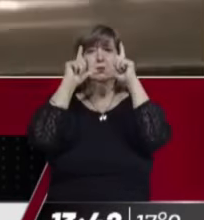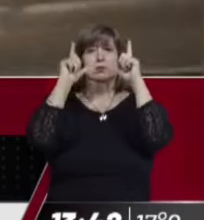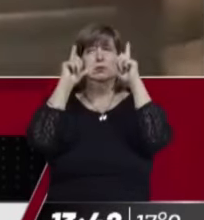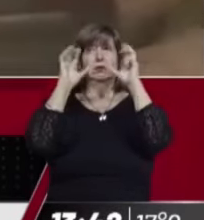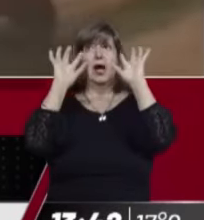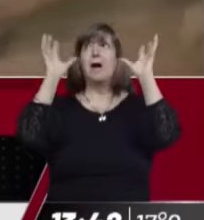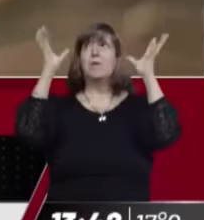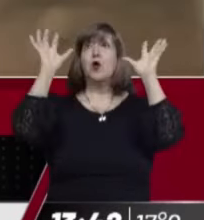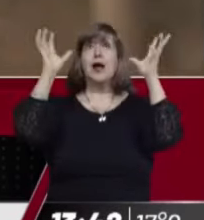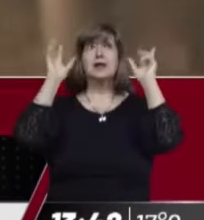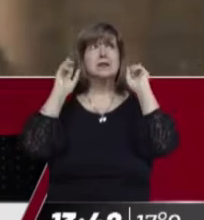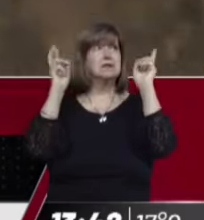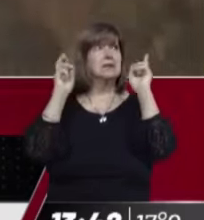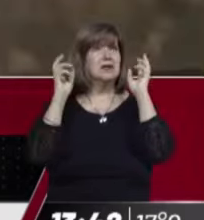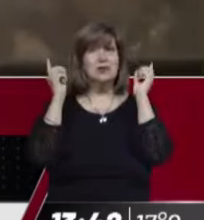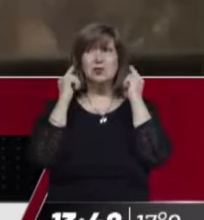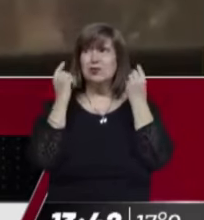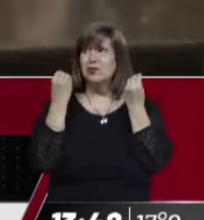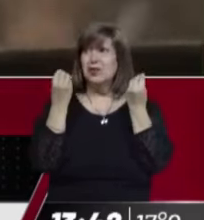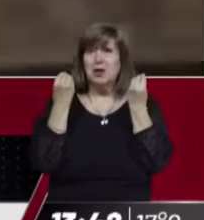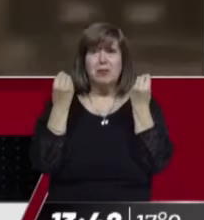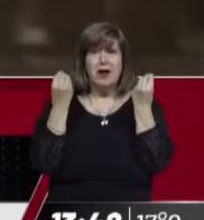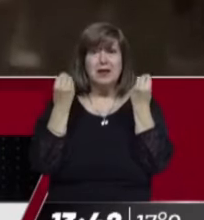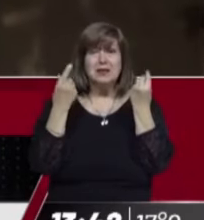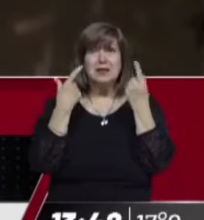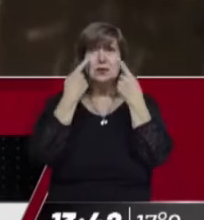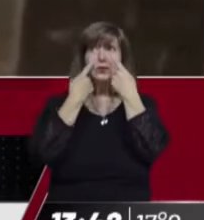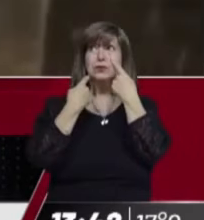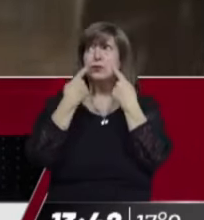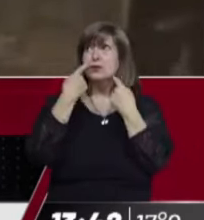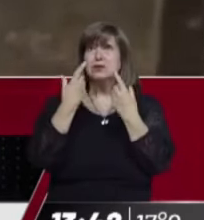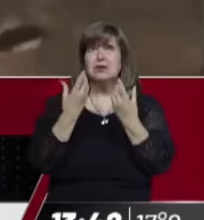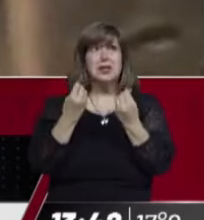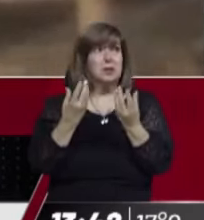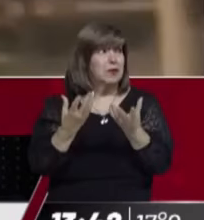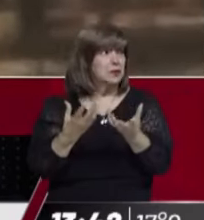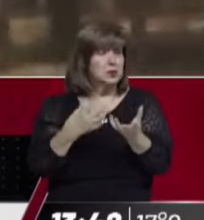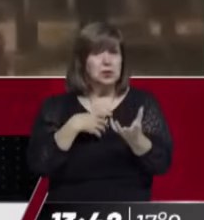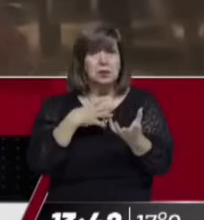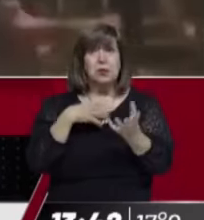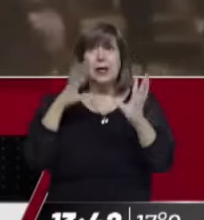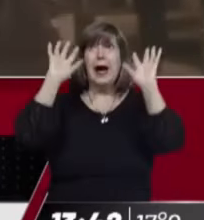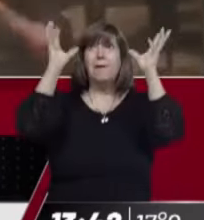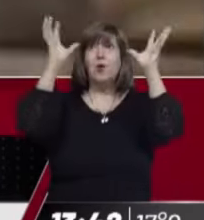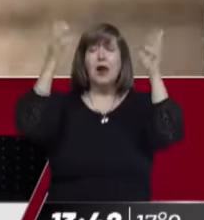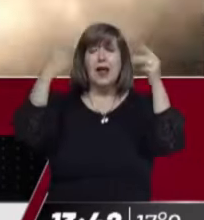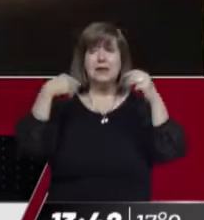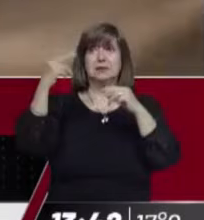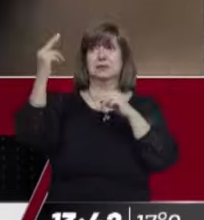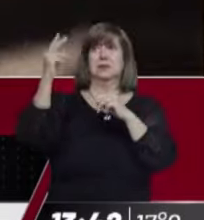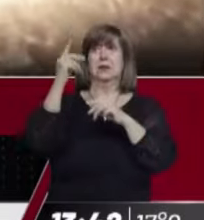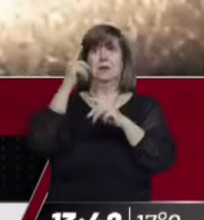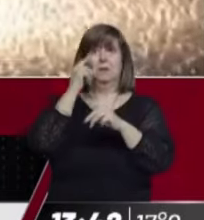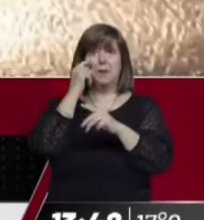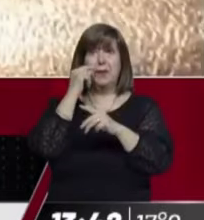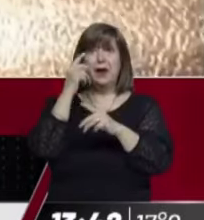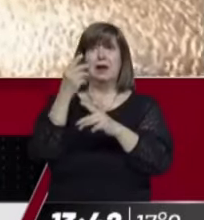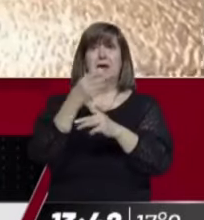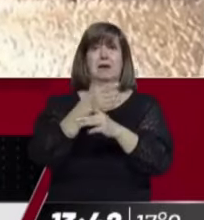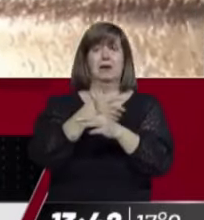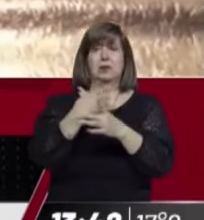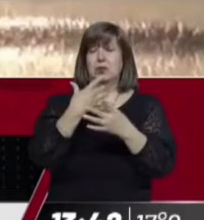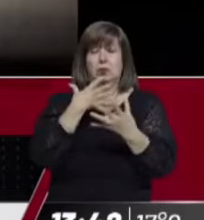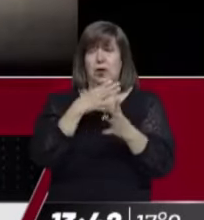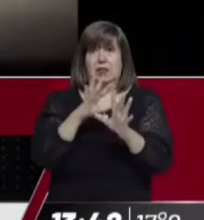reaccioné que no escuchaba y lloraba porque no entendía nada est est en una ambulancia veía mis papás no no